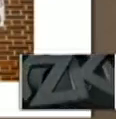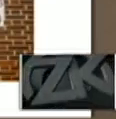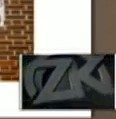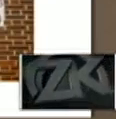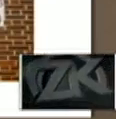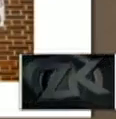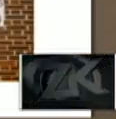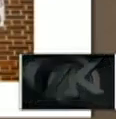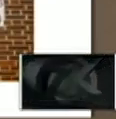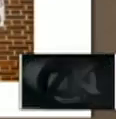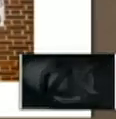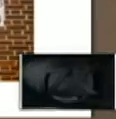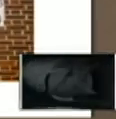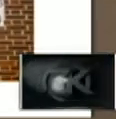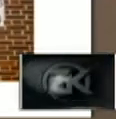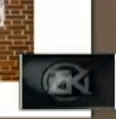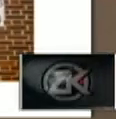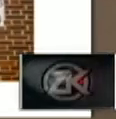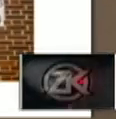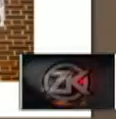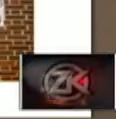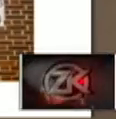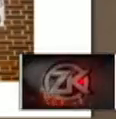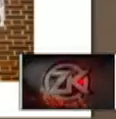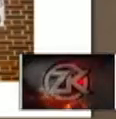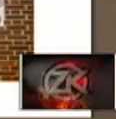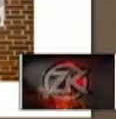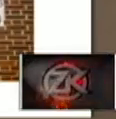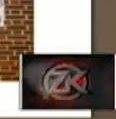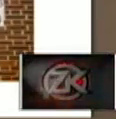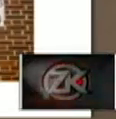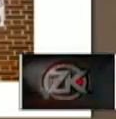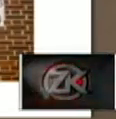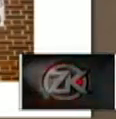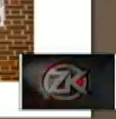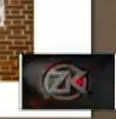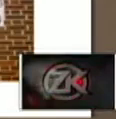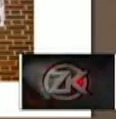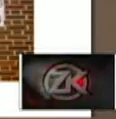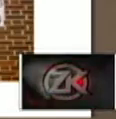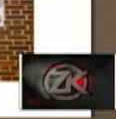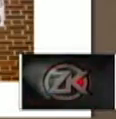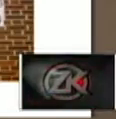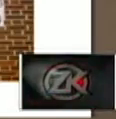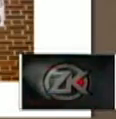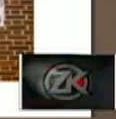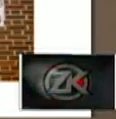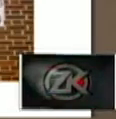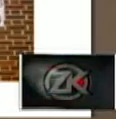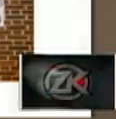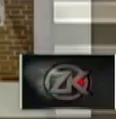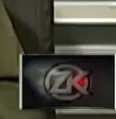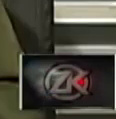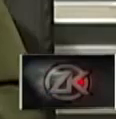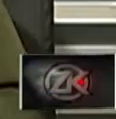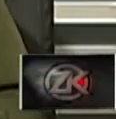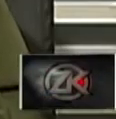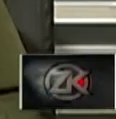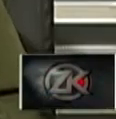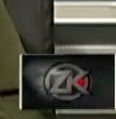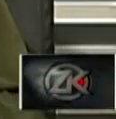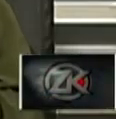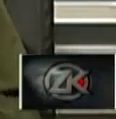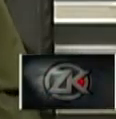la embajada de Venezuela en Washington. Estos compañeros que se dieron a la tarea de defender la embajada como que si fuese